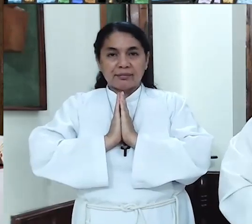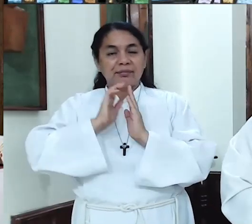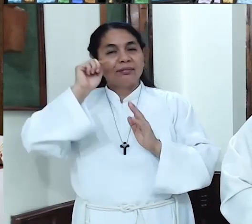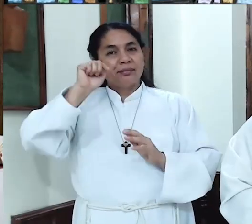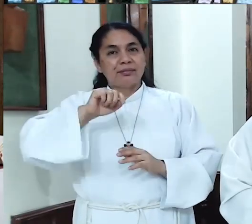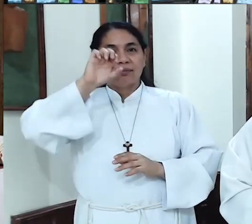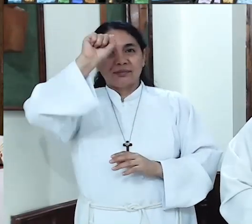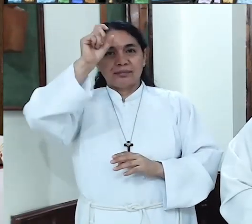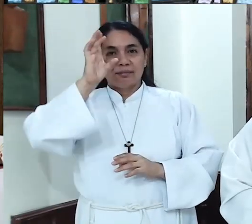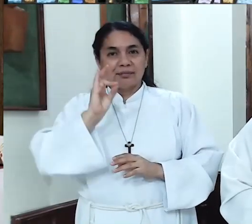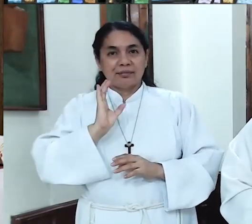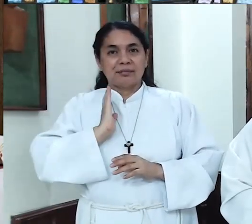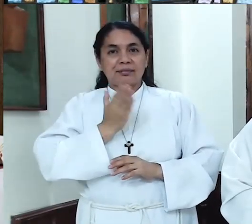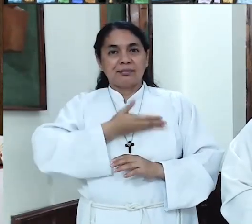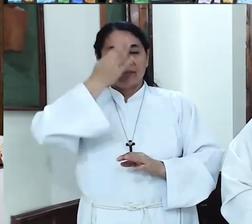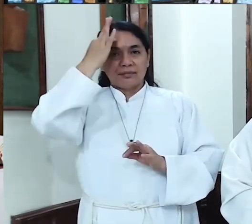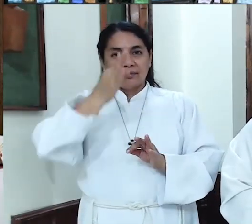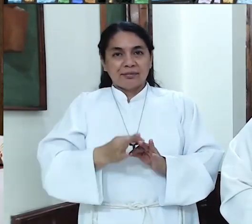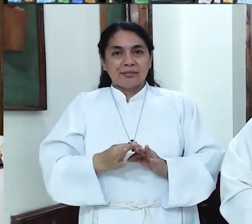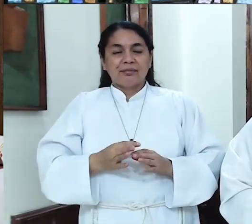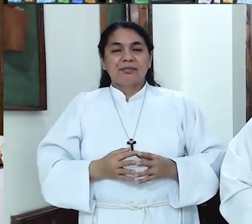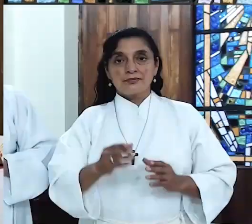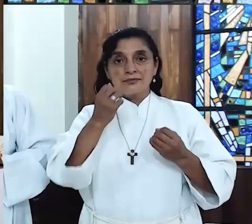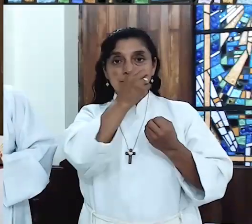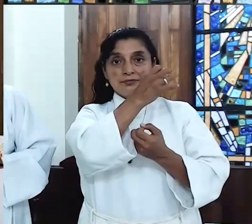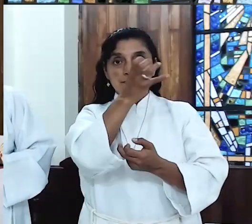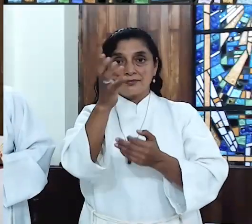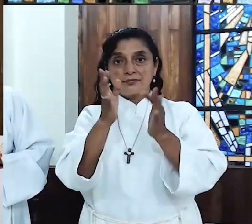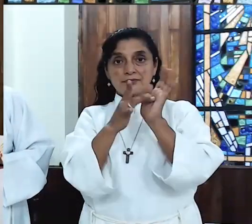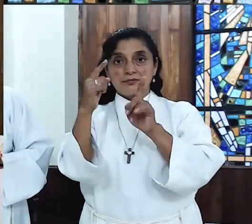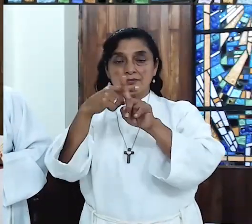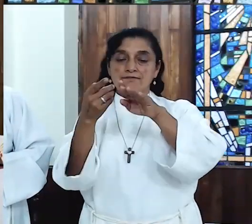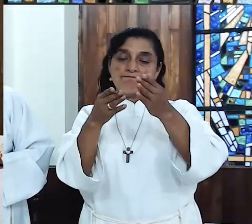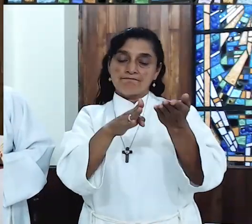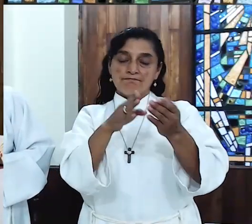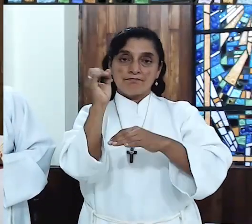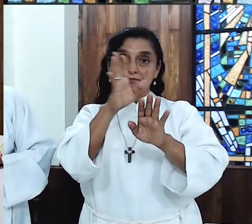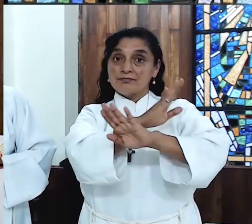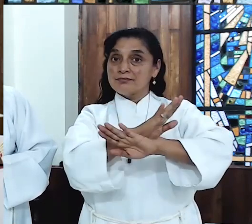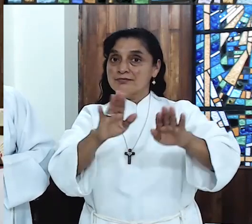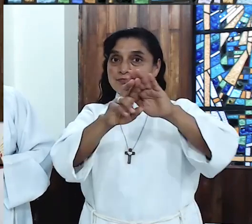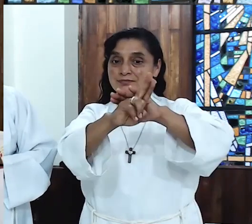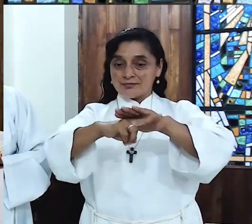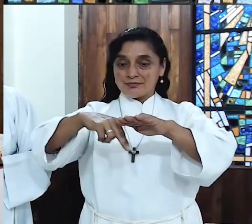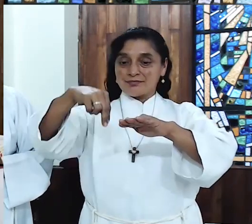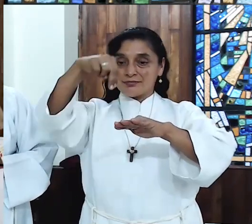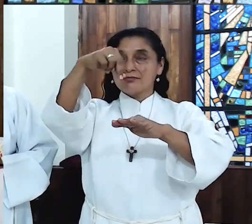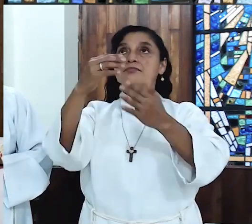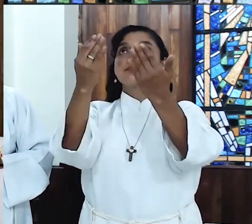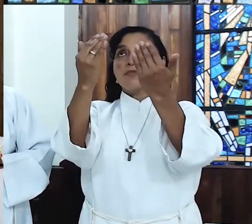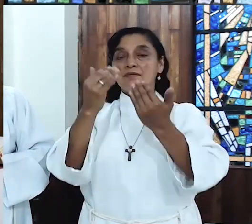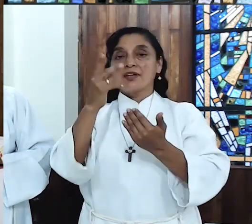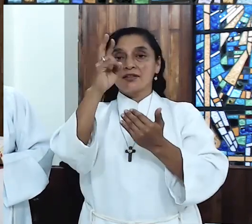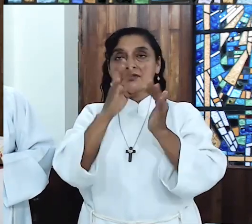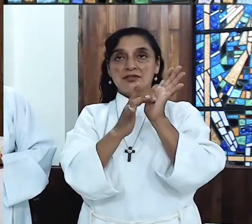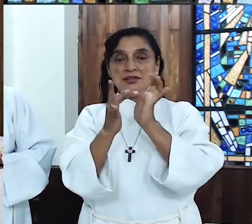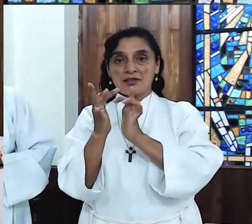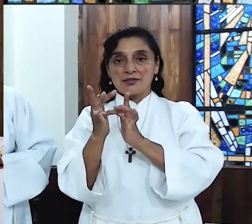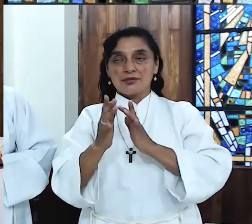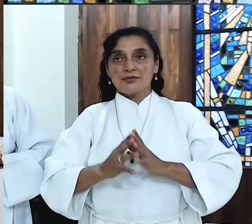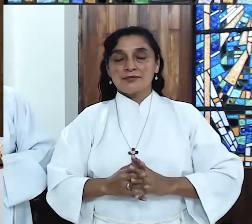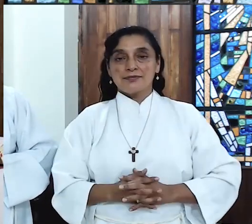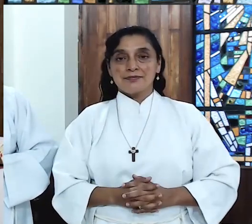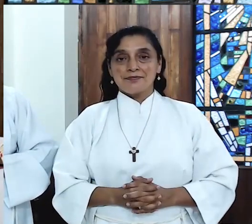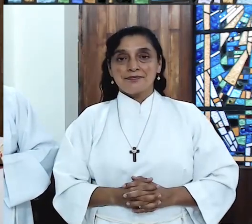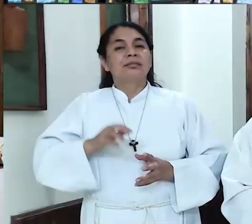Este es el sacramento de nuestra fe. Anunciamos tu muerte, proclamamos tu resurrección. Ven, Señor